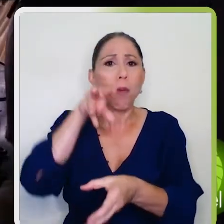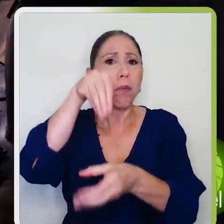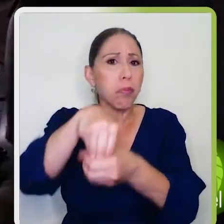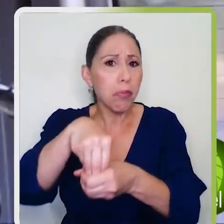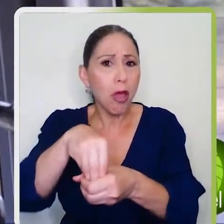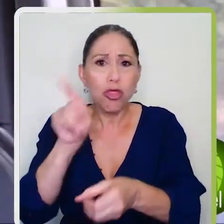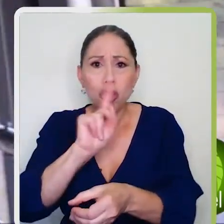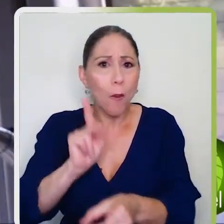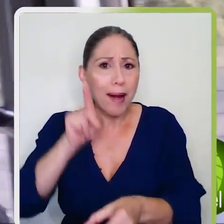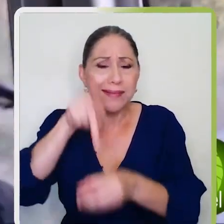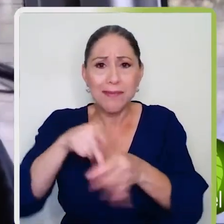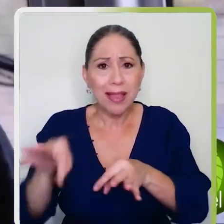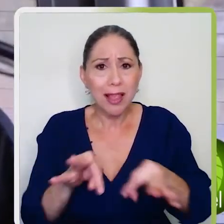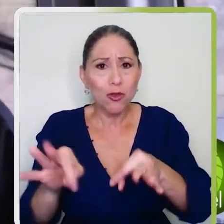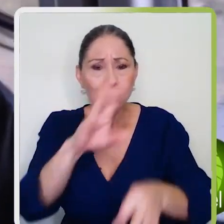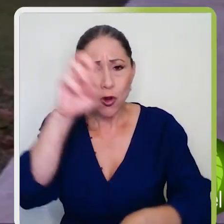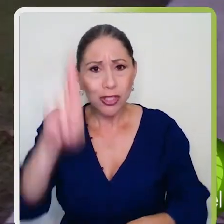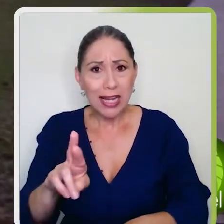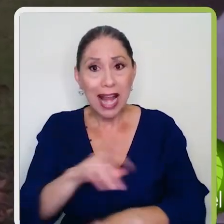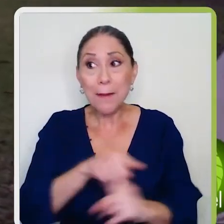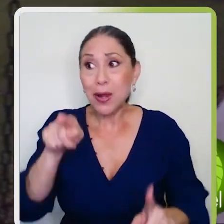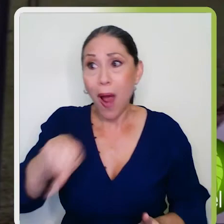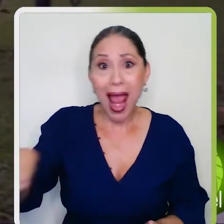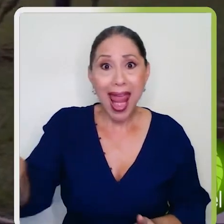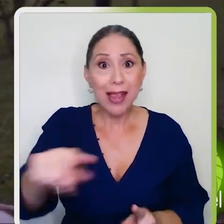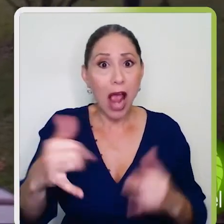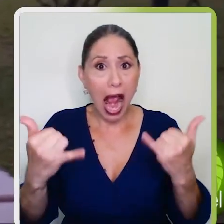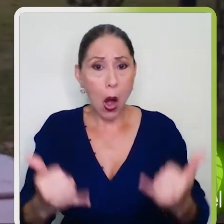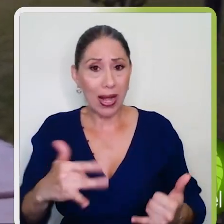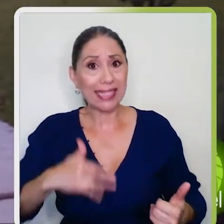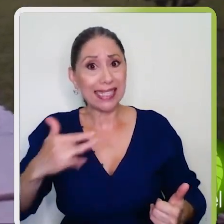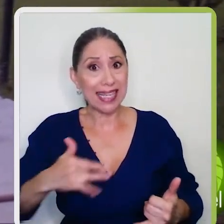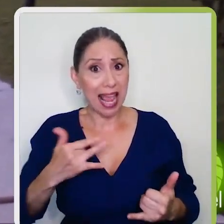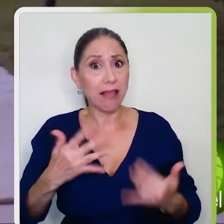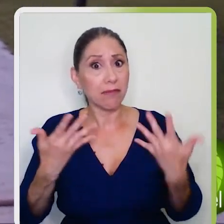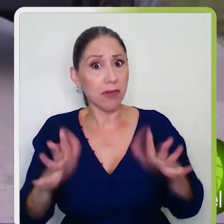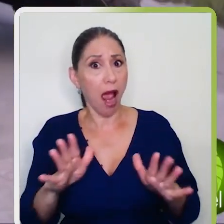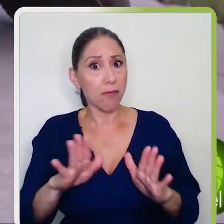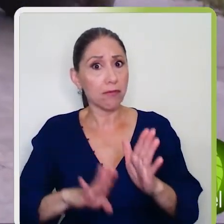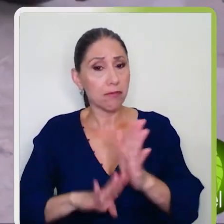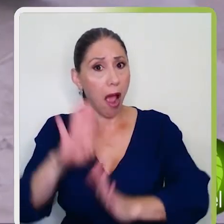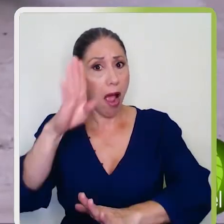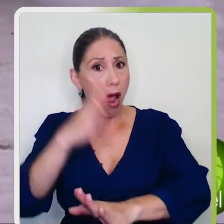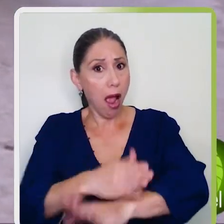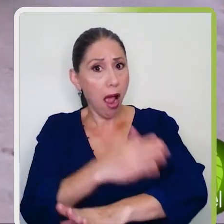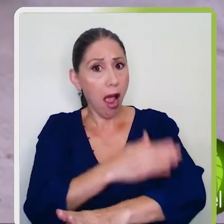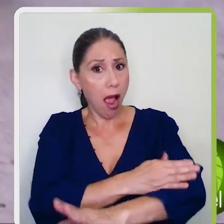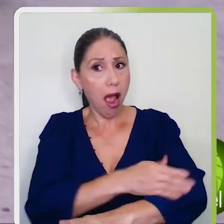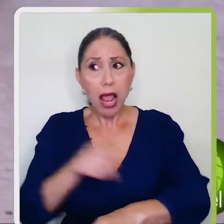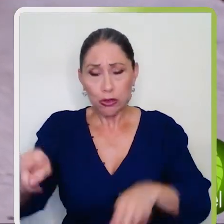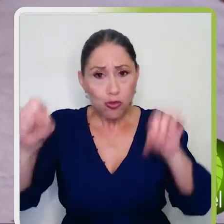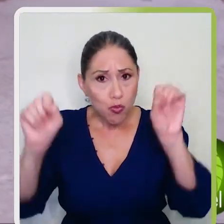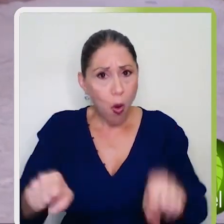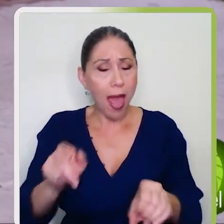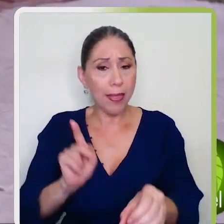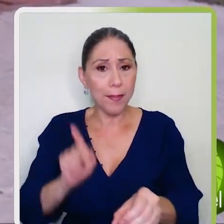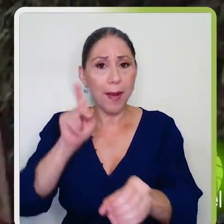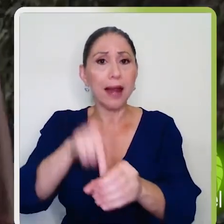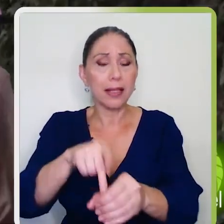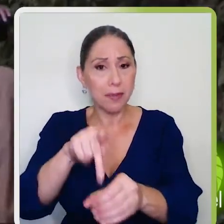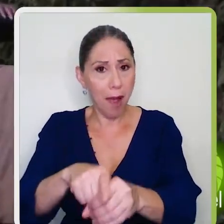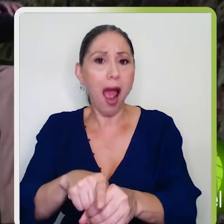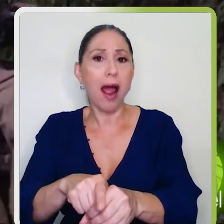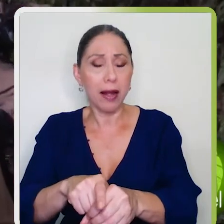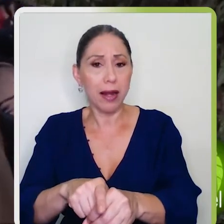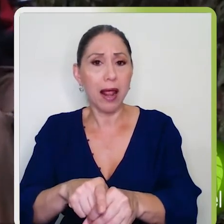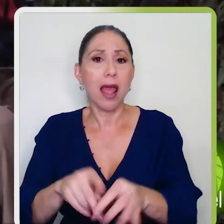Rica, sientan que de verdad se están haciendo estos avances y que pueden participar, al igual que otras